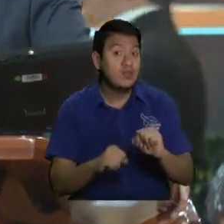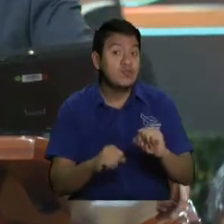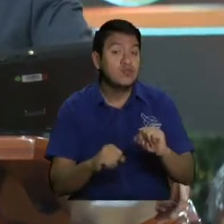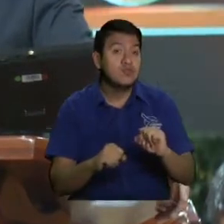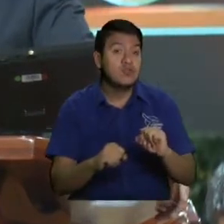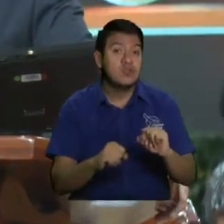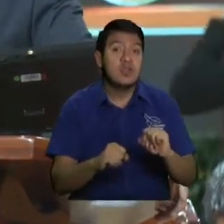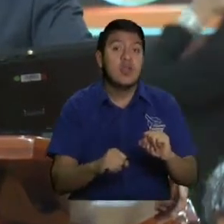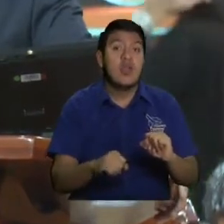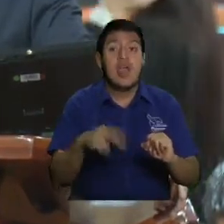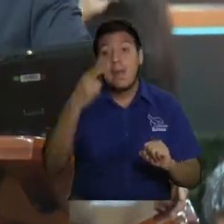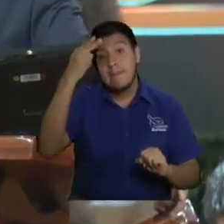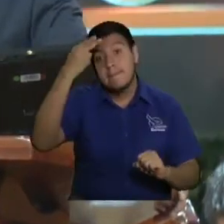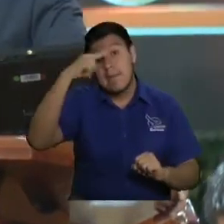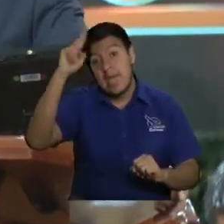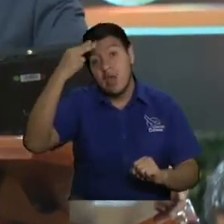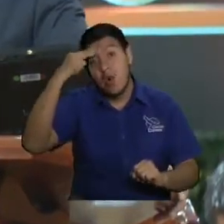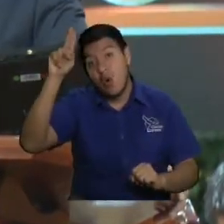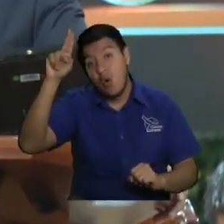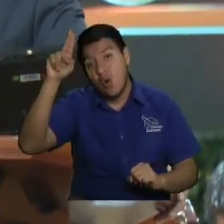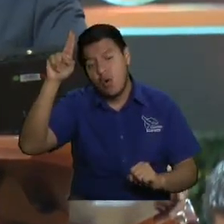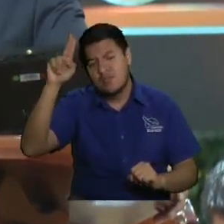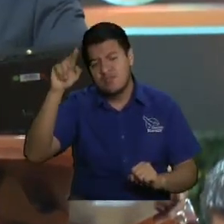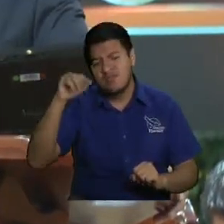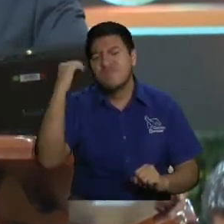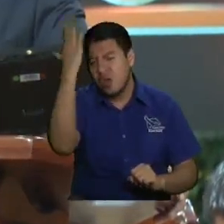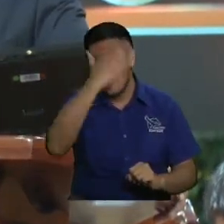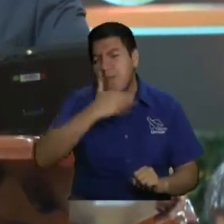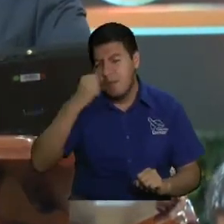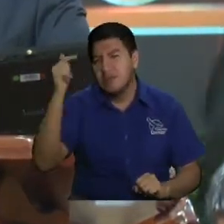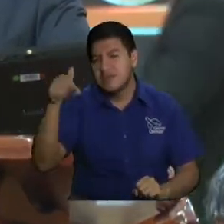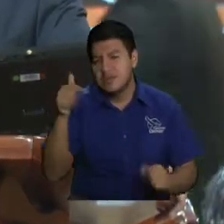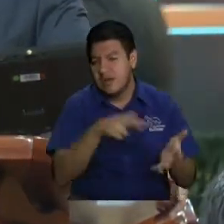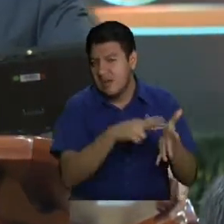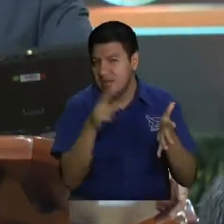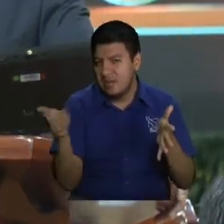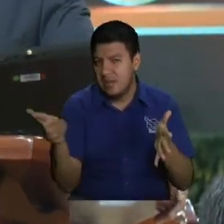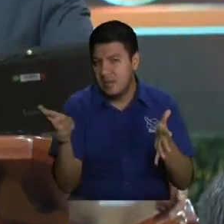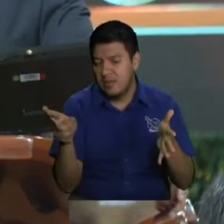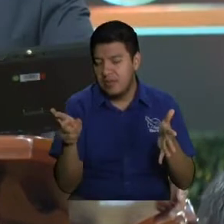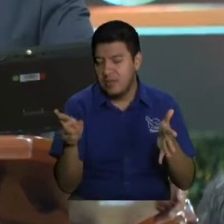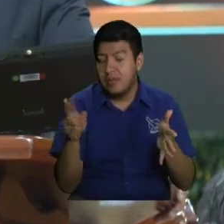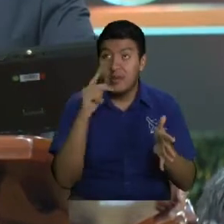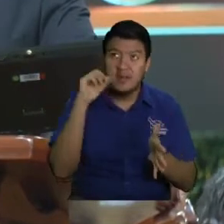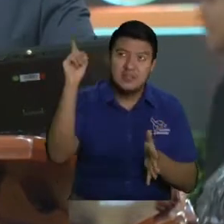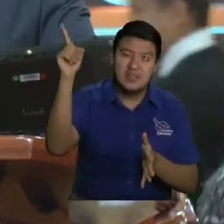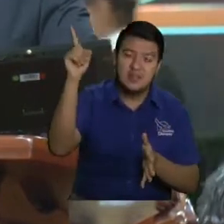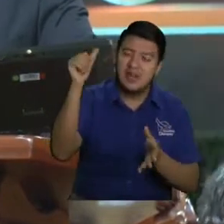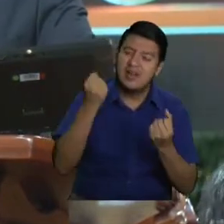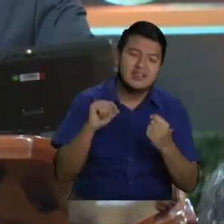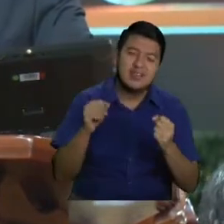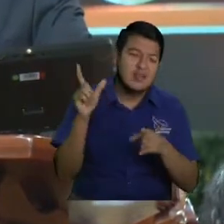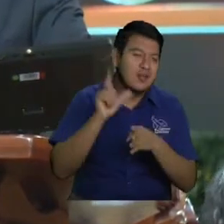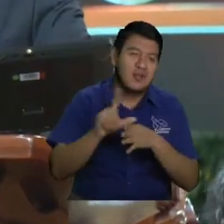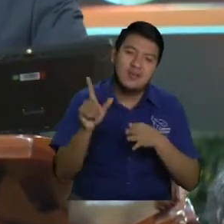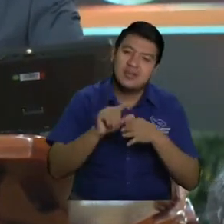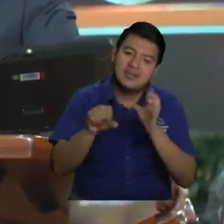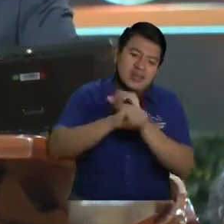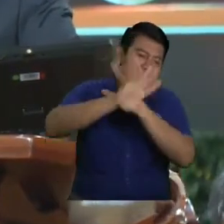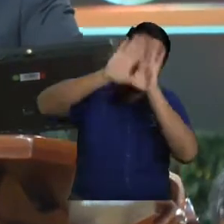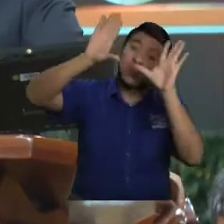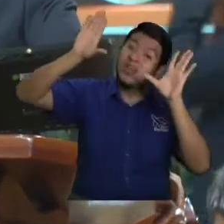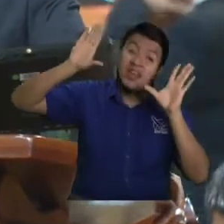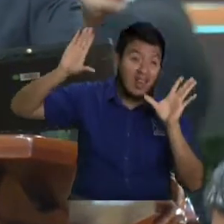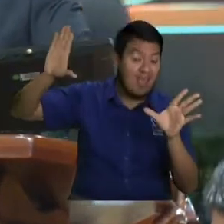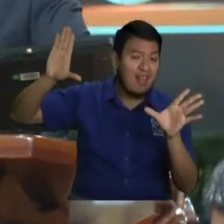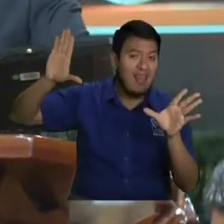de Aguascalientes, México. Muy hermoso, muy, muy hermoso. El Señor haciendo cosas